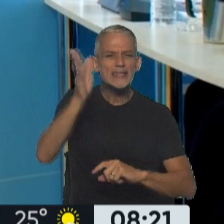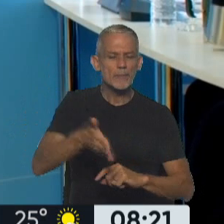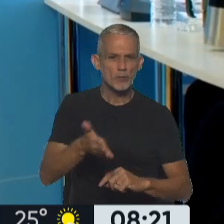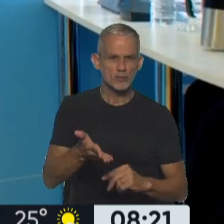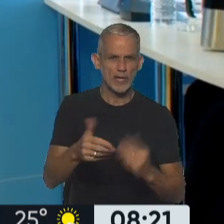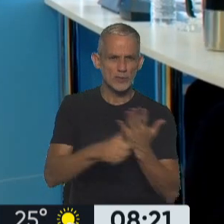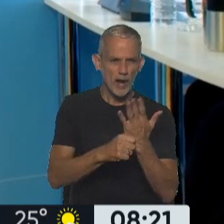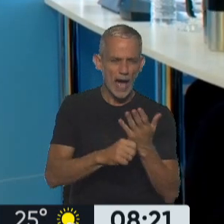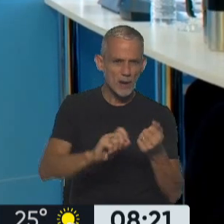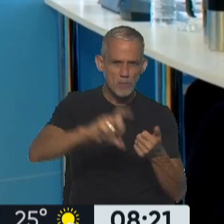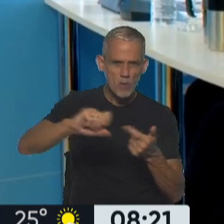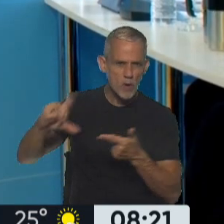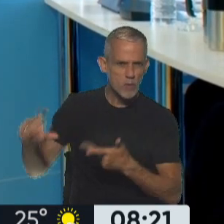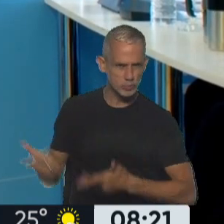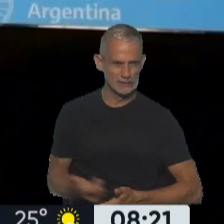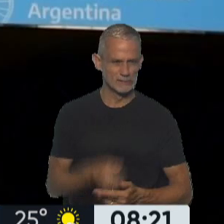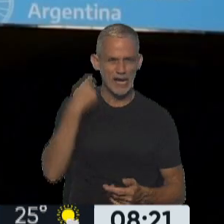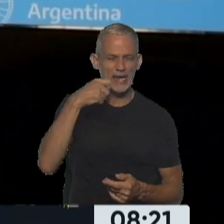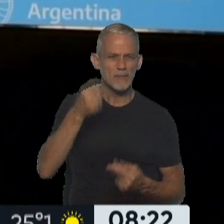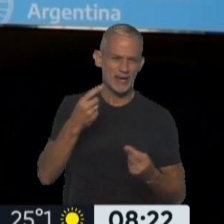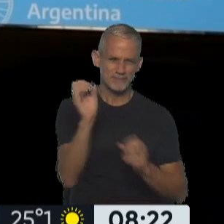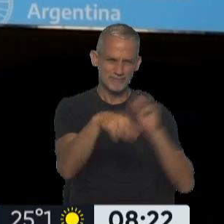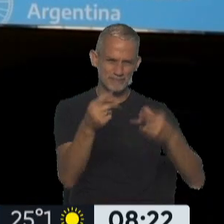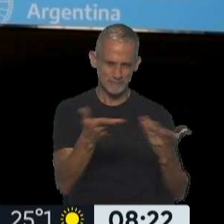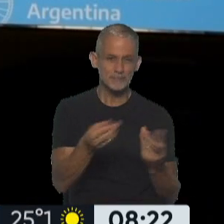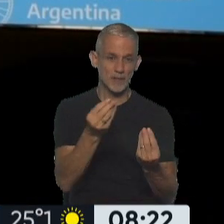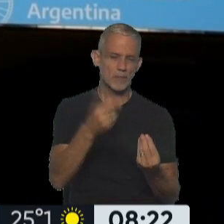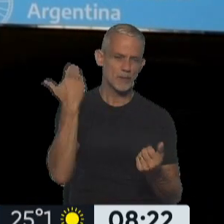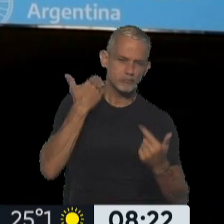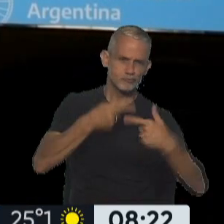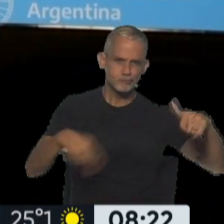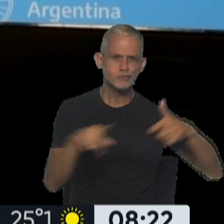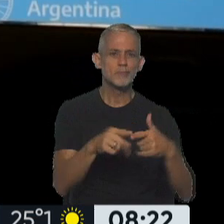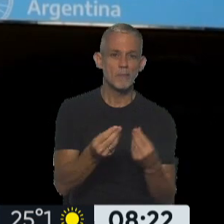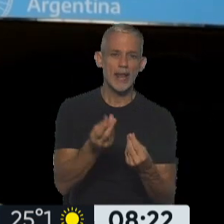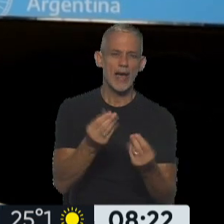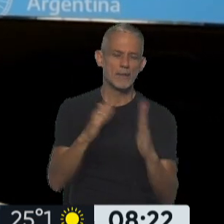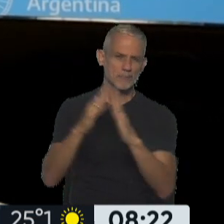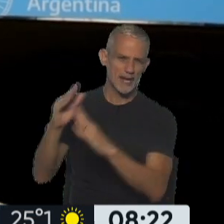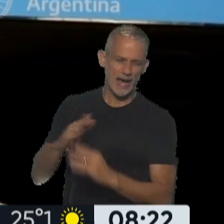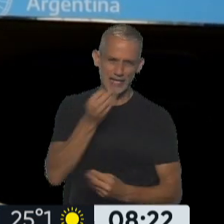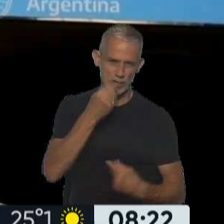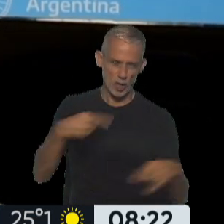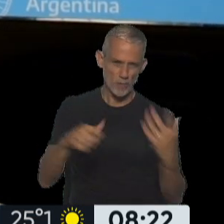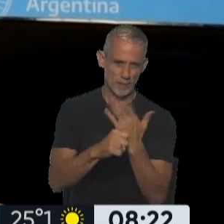en el precio de algunas categorías de animales que se destinan para el consumo doméstico y esos valores ya impactaron en los comercios.